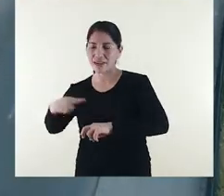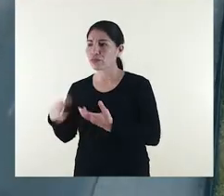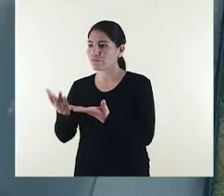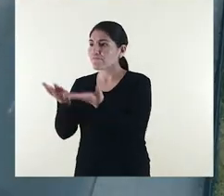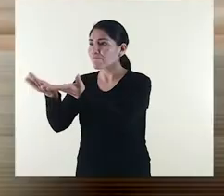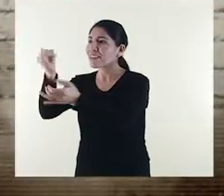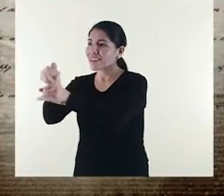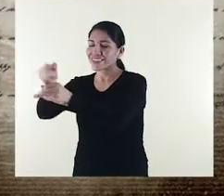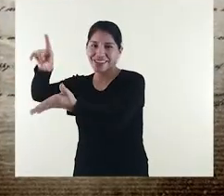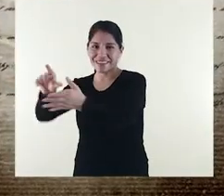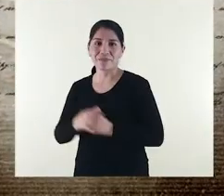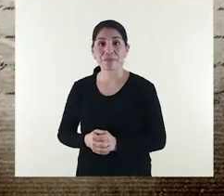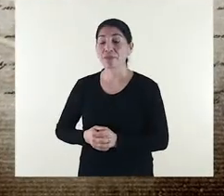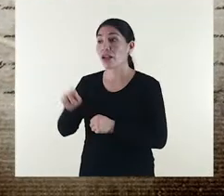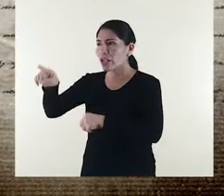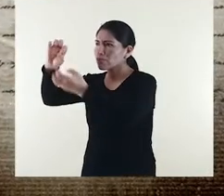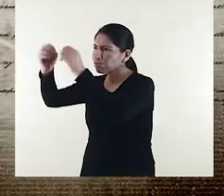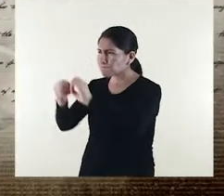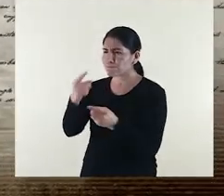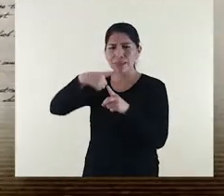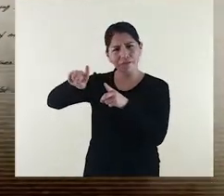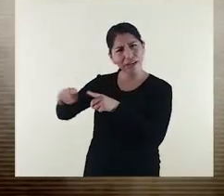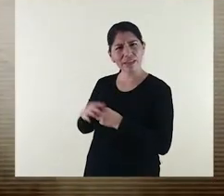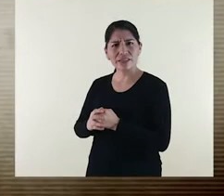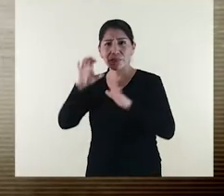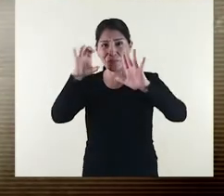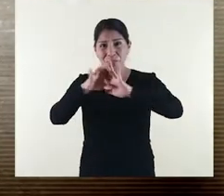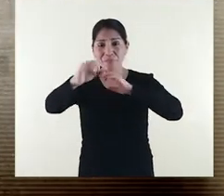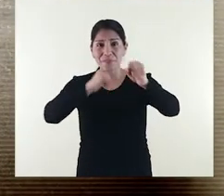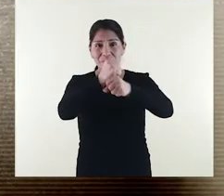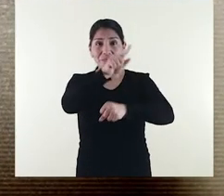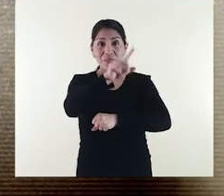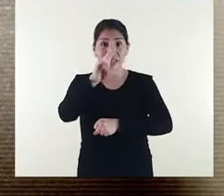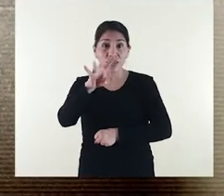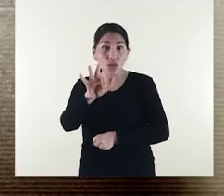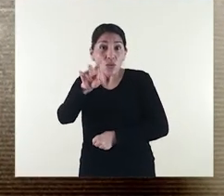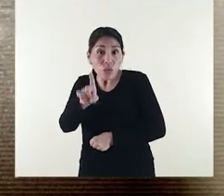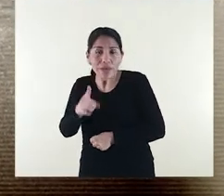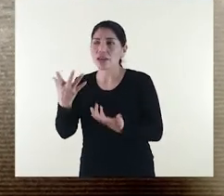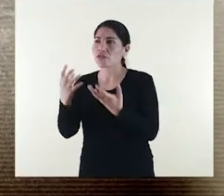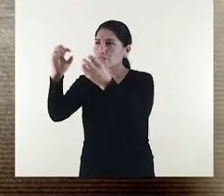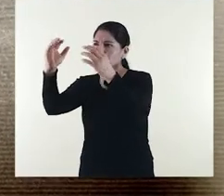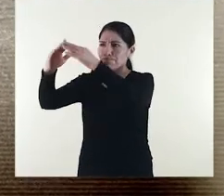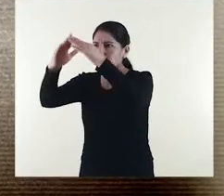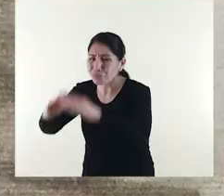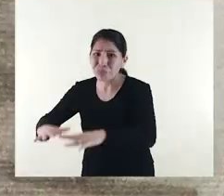concilios limeños, y que de hecho le pertenecía a la catedral. Ha sufrido ciertas reconstrucciones, la mayoría de las cuales